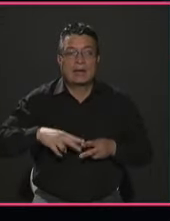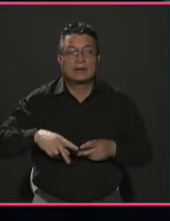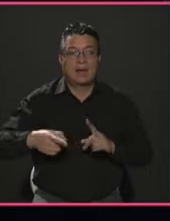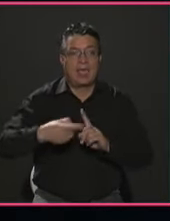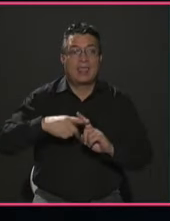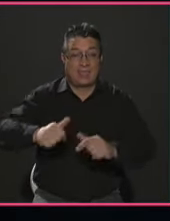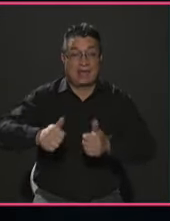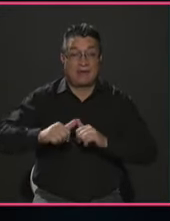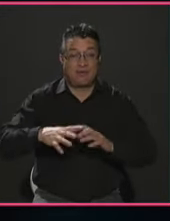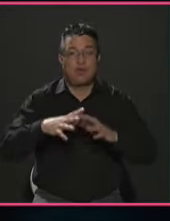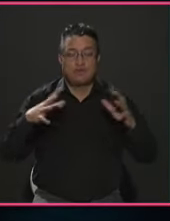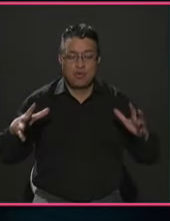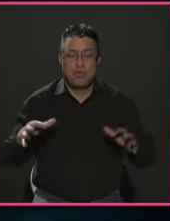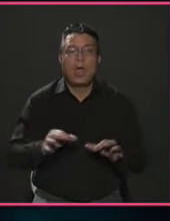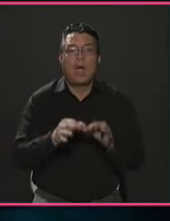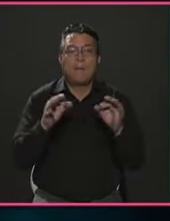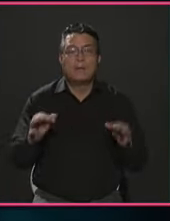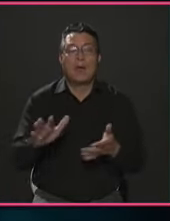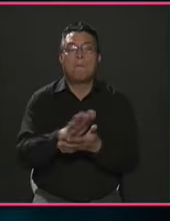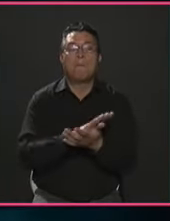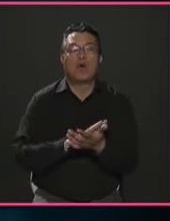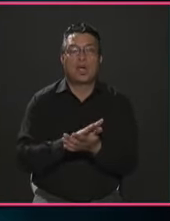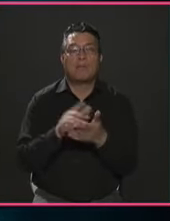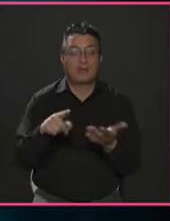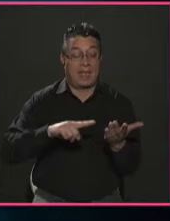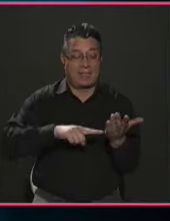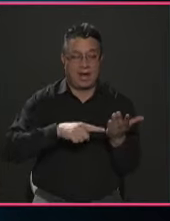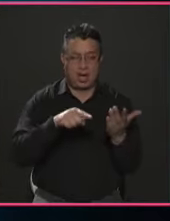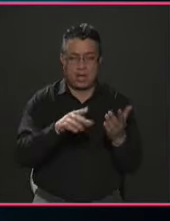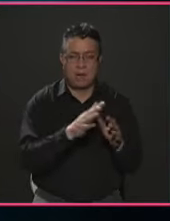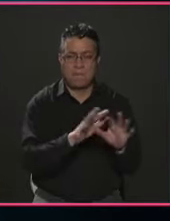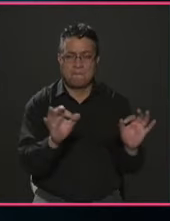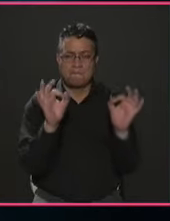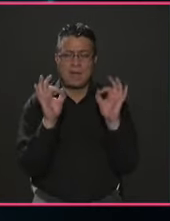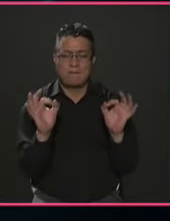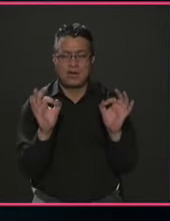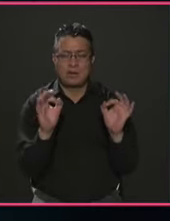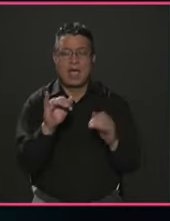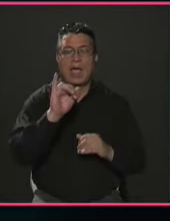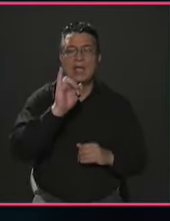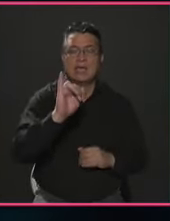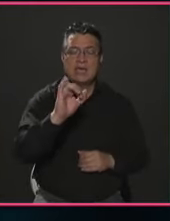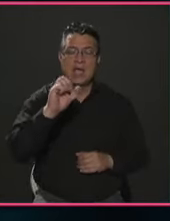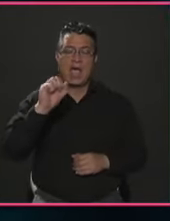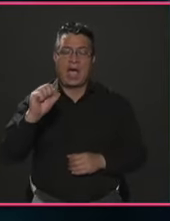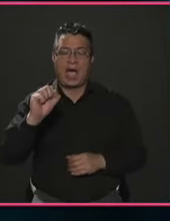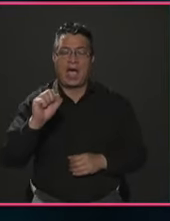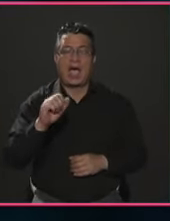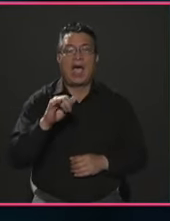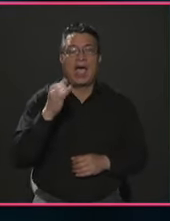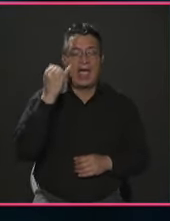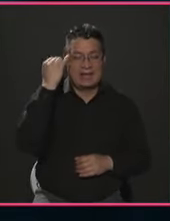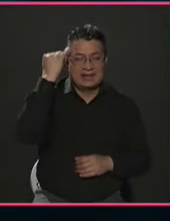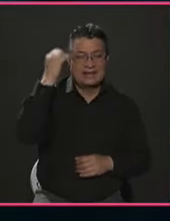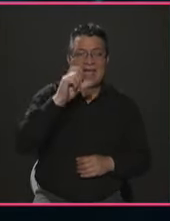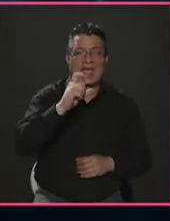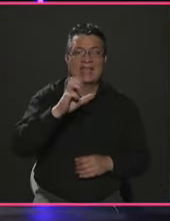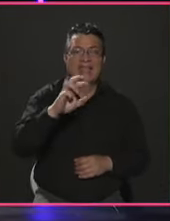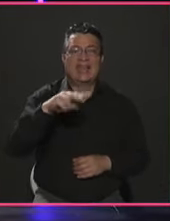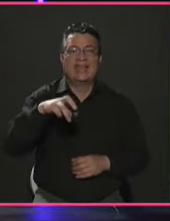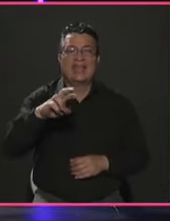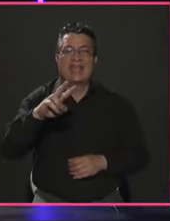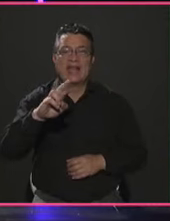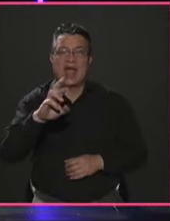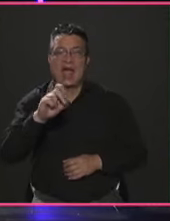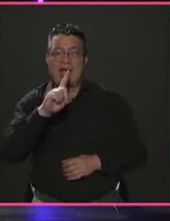muy específicos por ejemplo esta tecnología que es maravillosa la Inteligencia artificial la inteligencia generativa que puede salvar